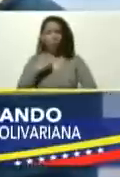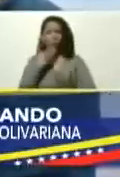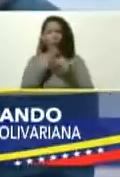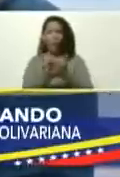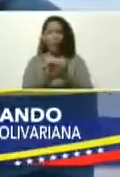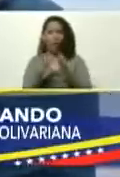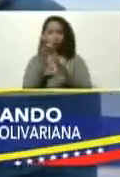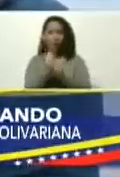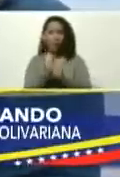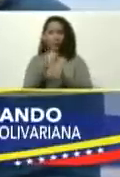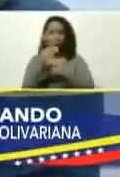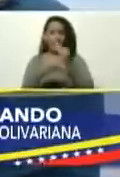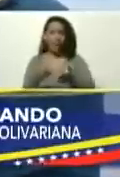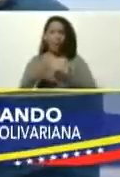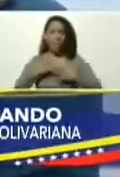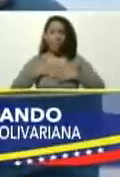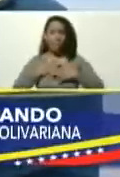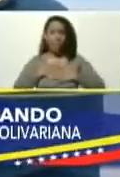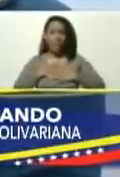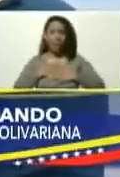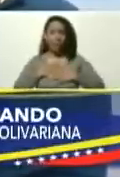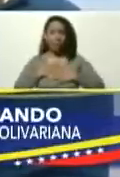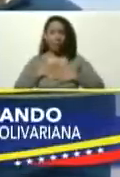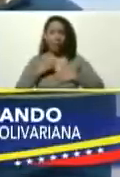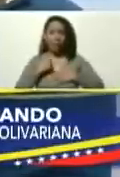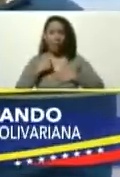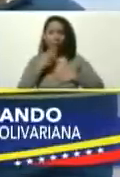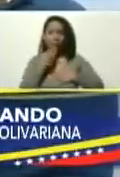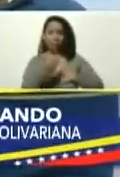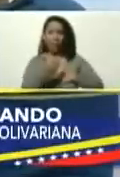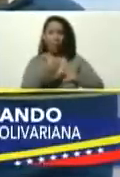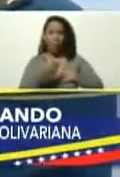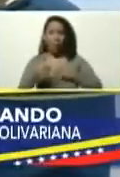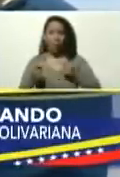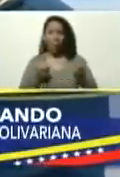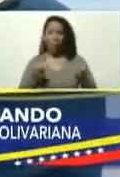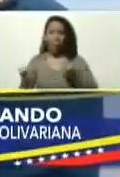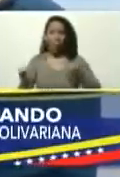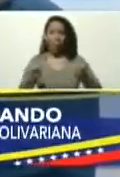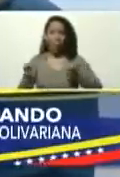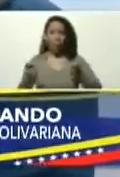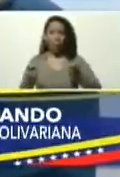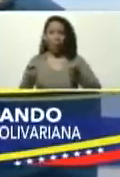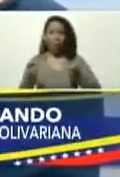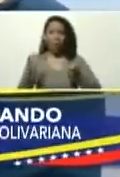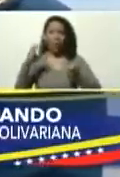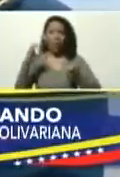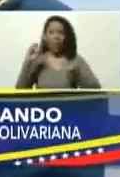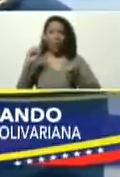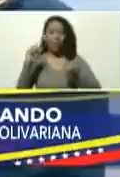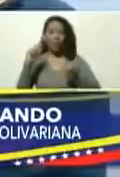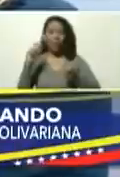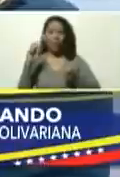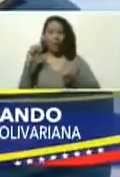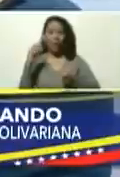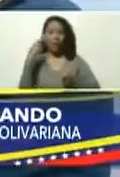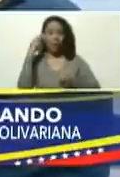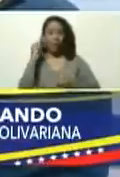confianza depositada en mí al haberme permitido comandar la centenaria aviación militar bolivariana por estos